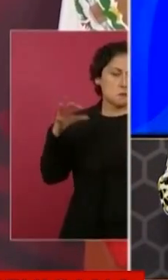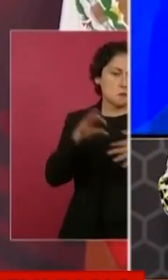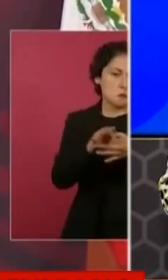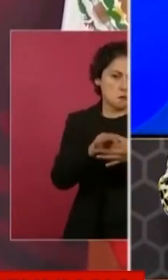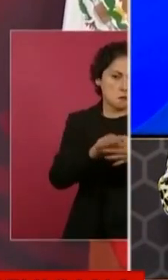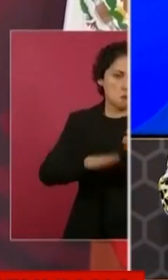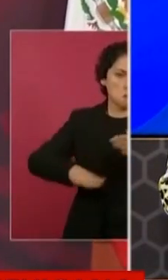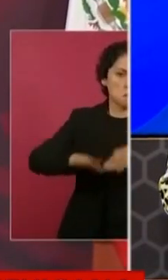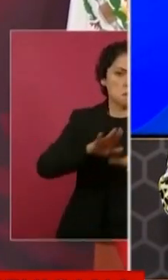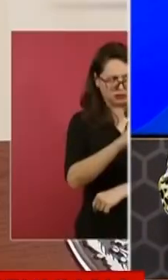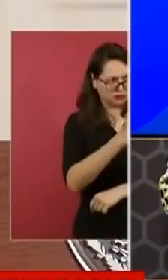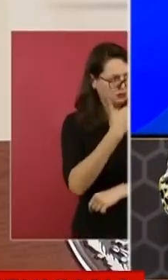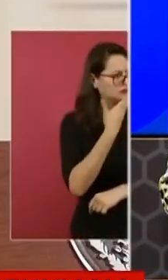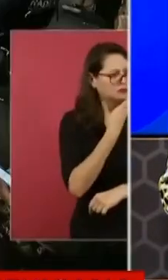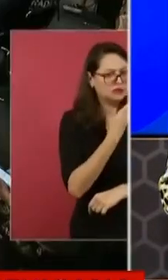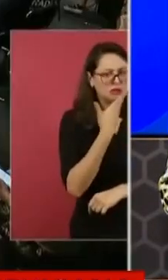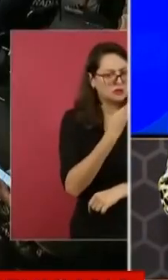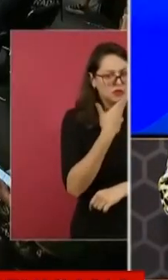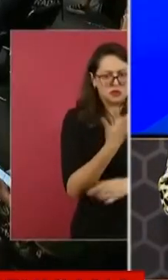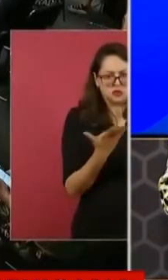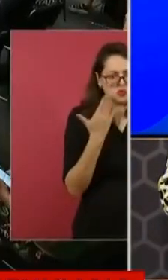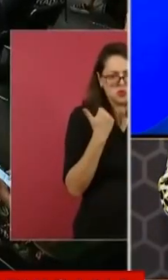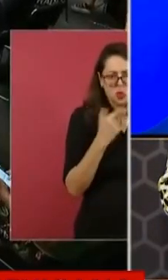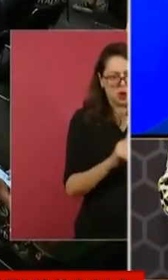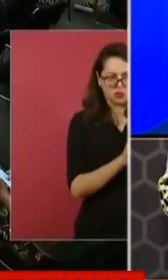actitud de López Obrador